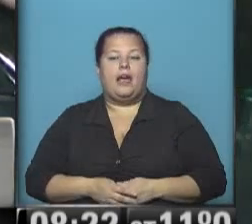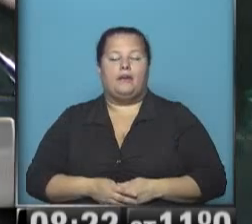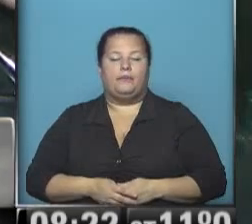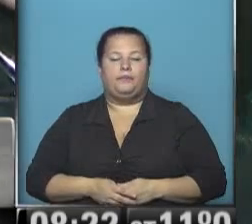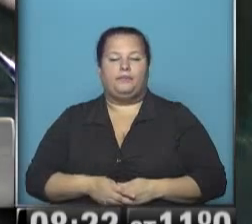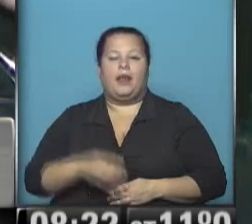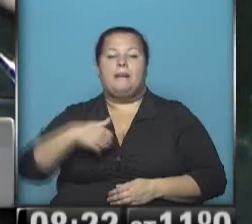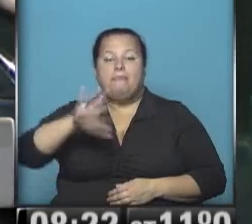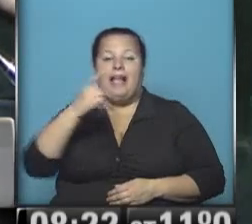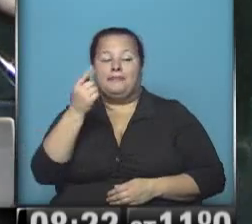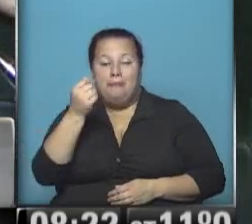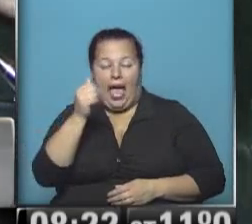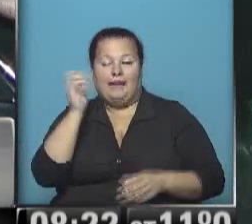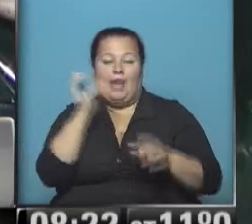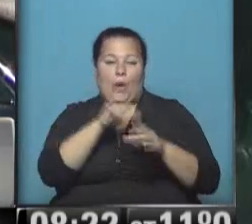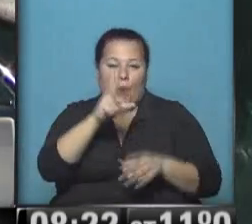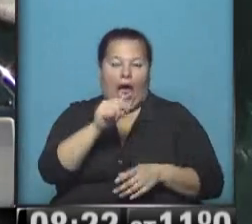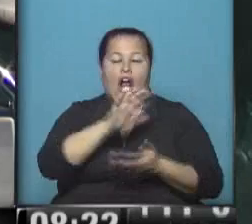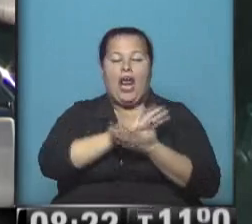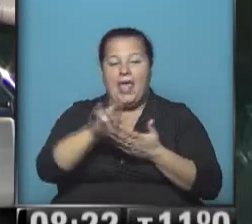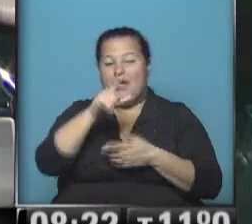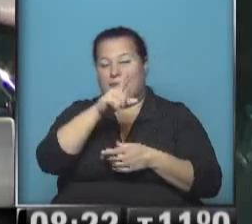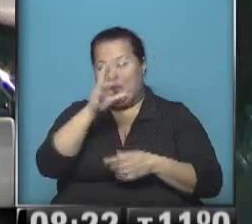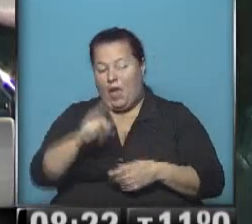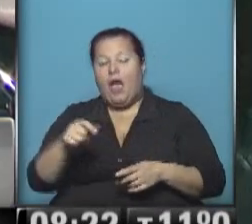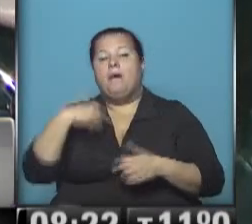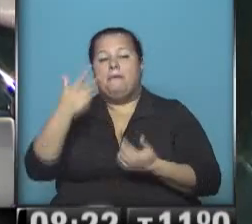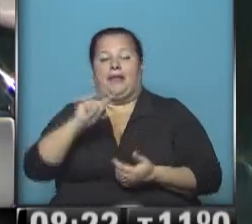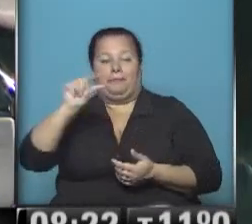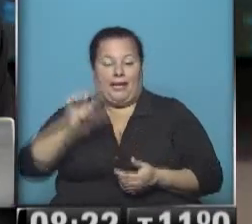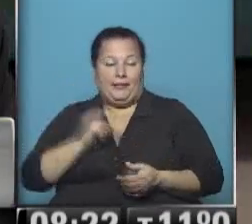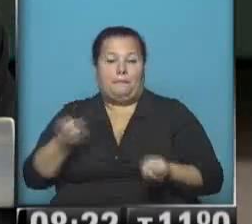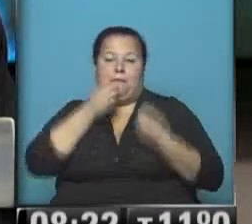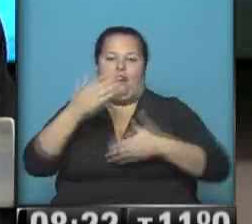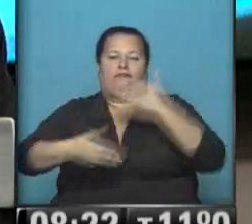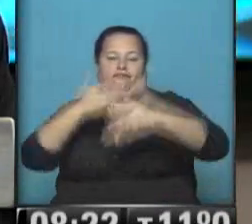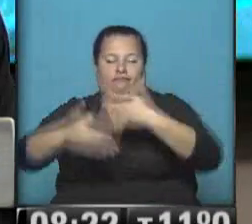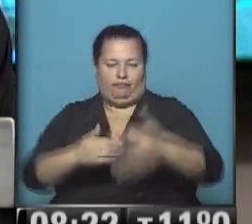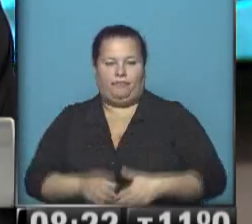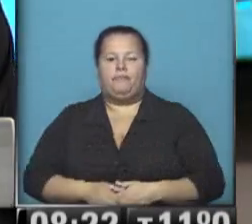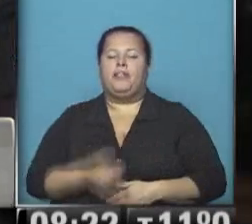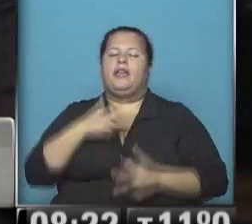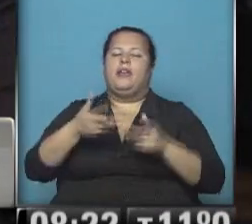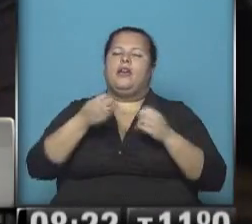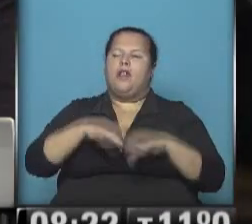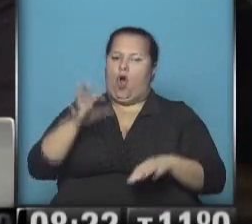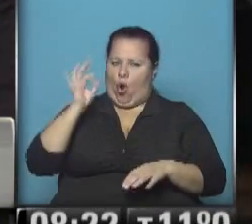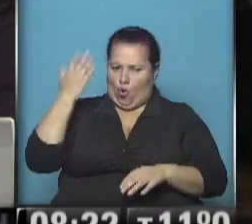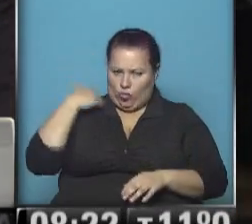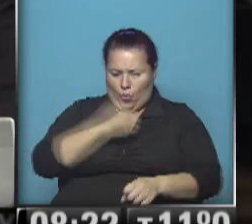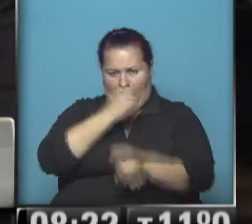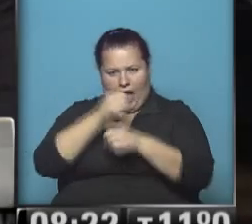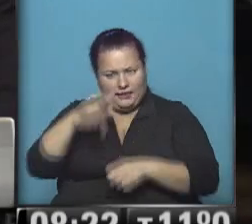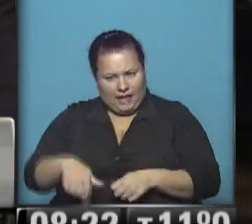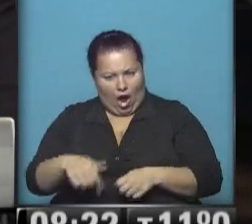dinero hay en los circuitos formales en el sistema bancario más crédito y esto potencia de crecimiento es decir que desde octubre hasta